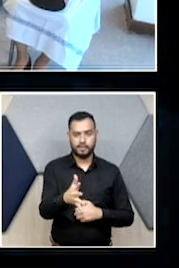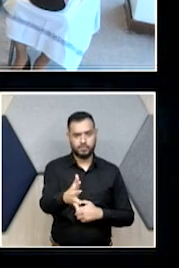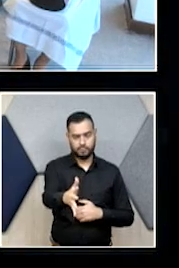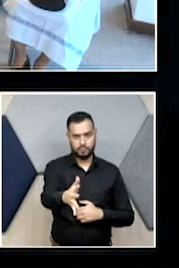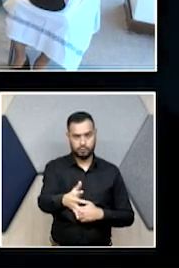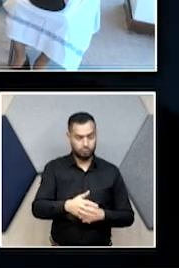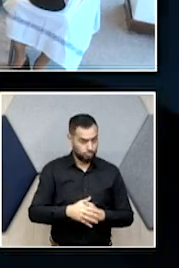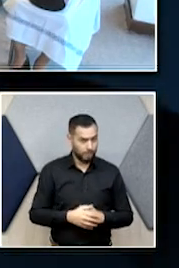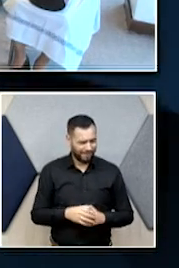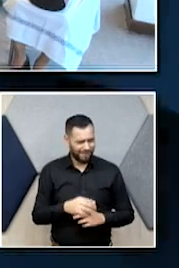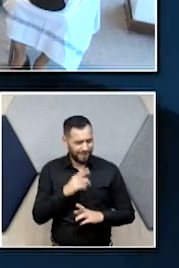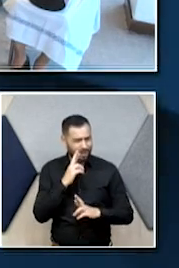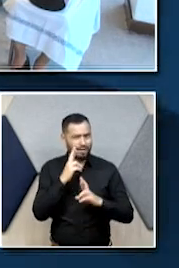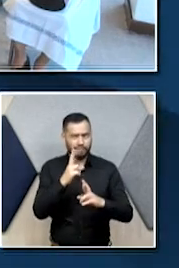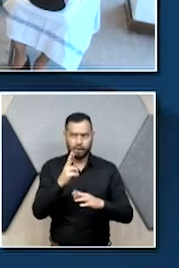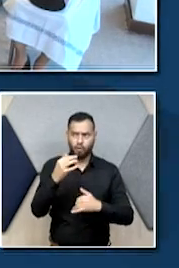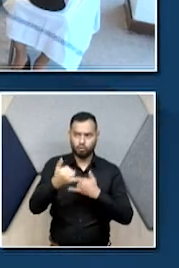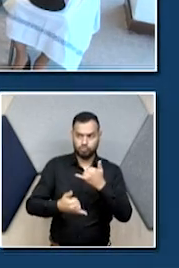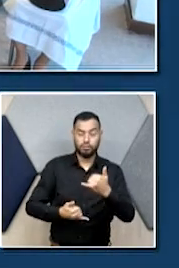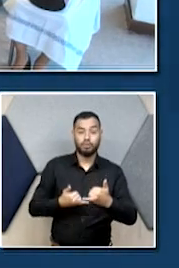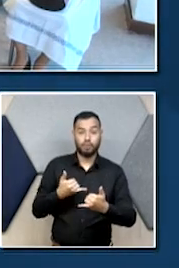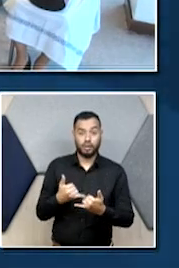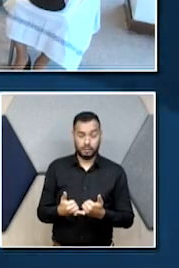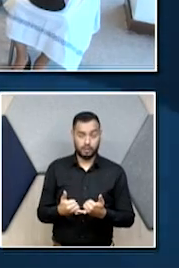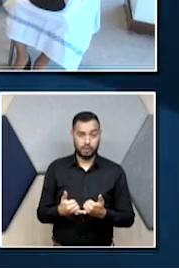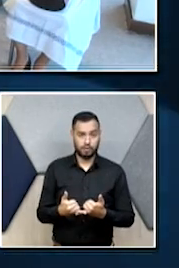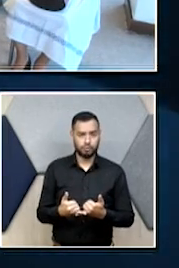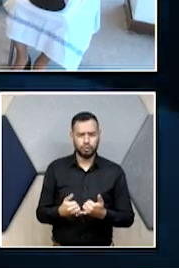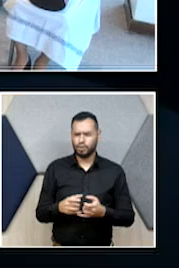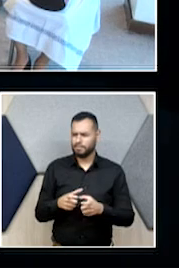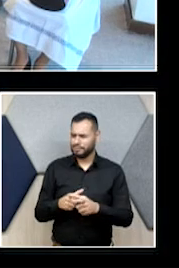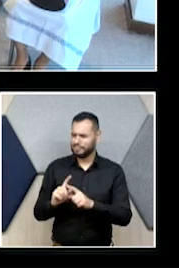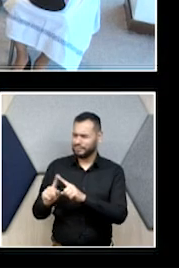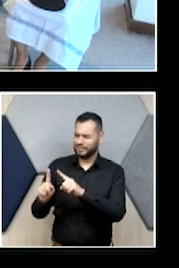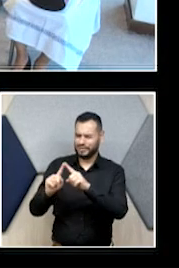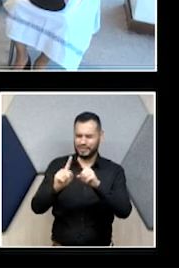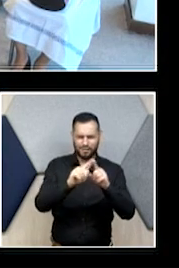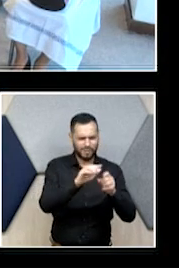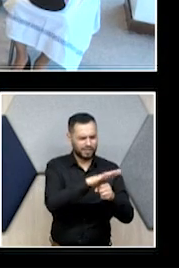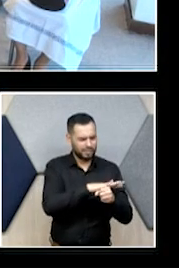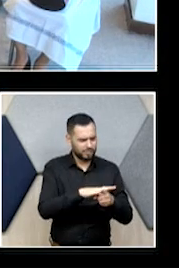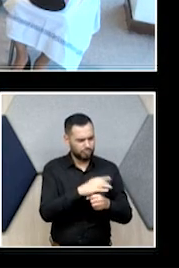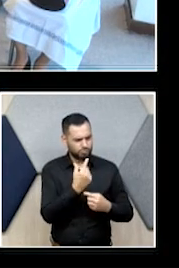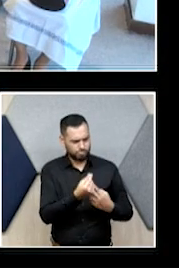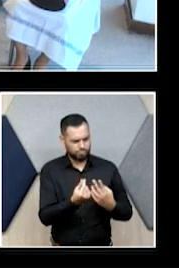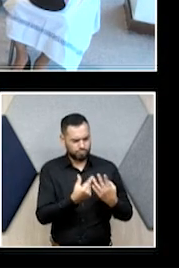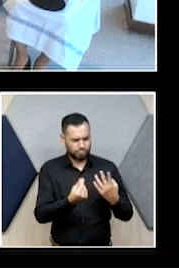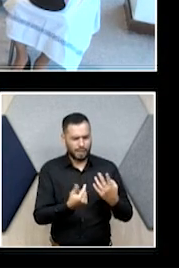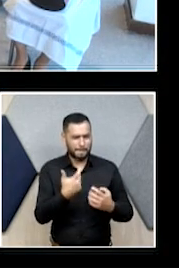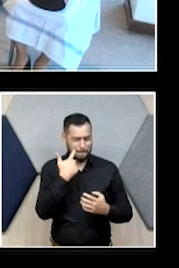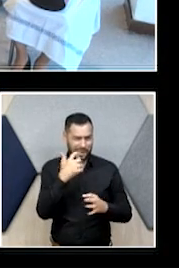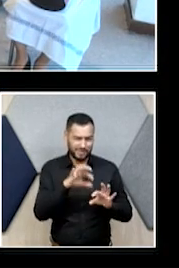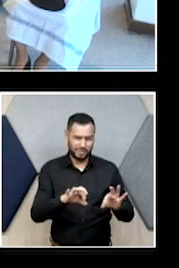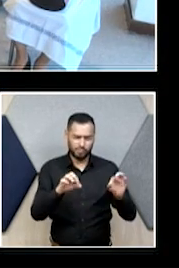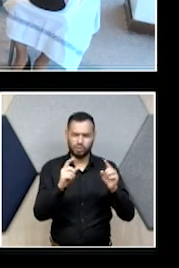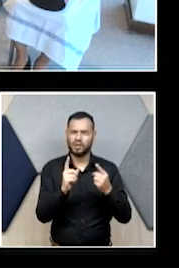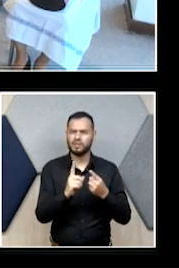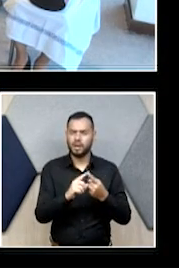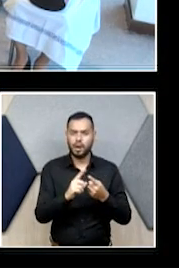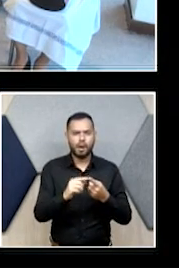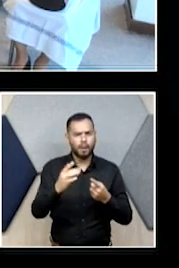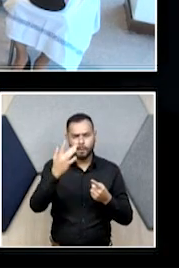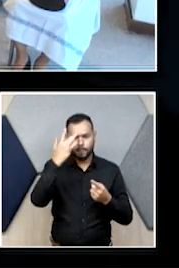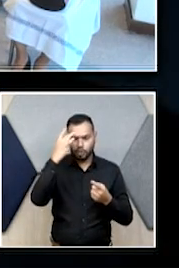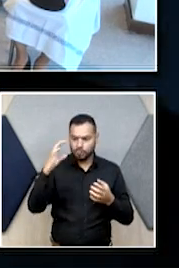reconocido internacionalmente por muchas particularidades, tal vez la más importante, por haber conectado la